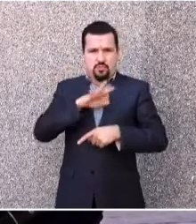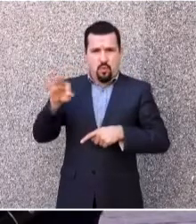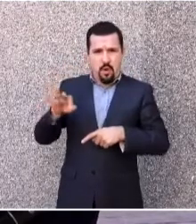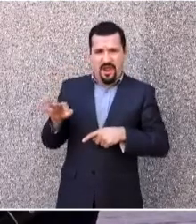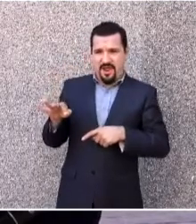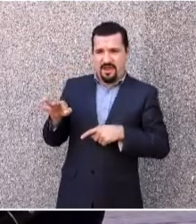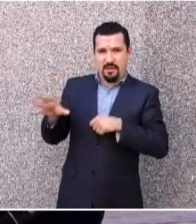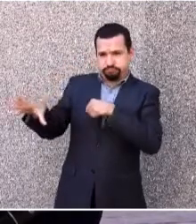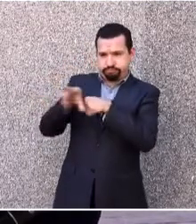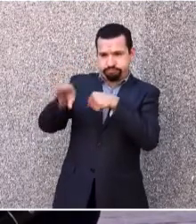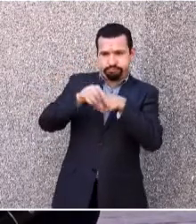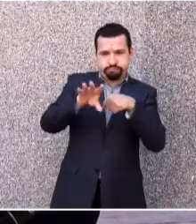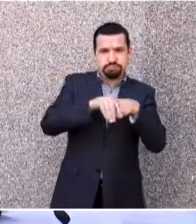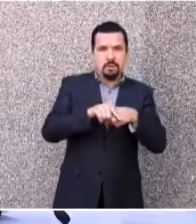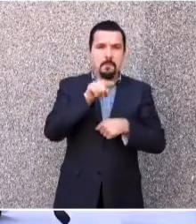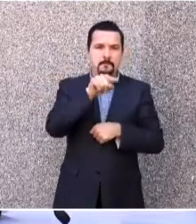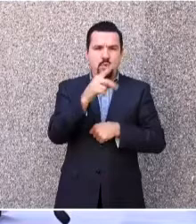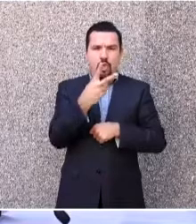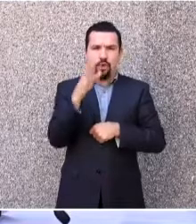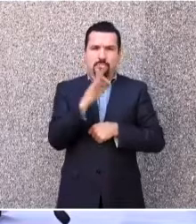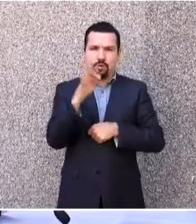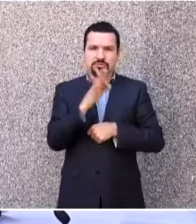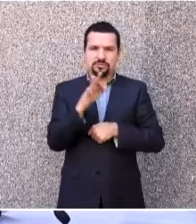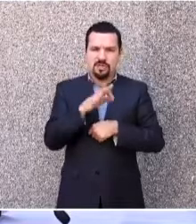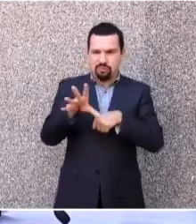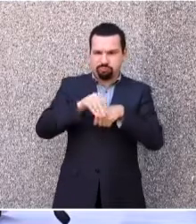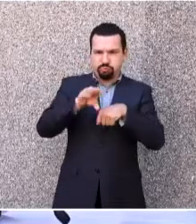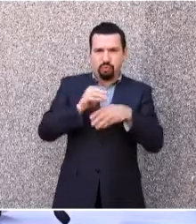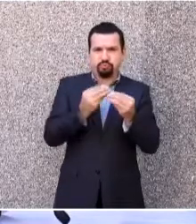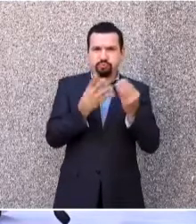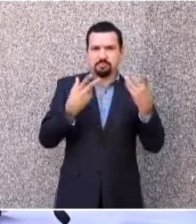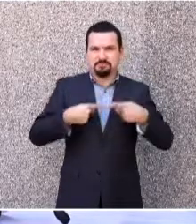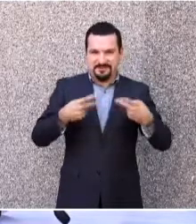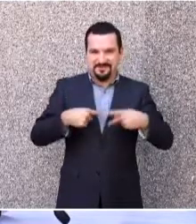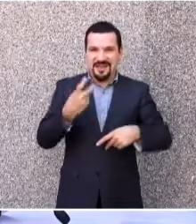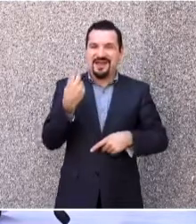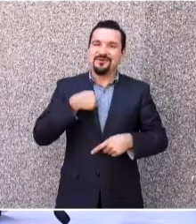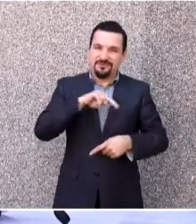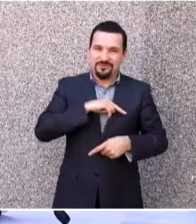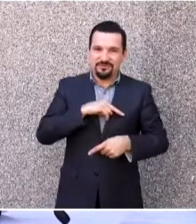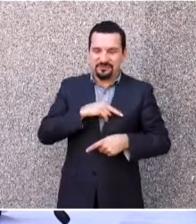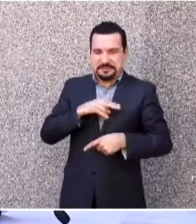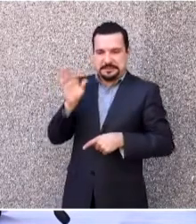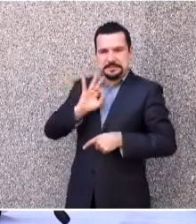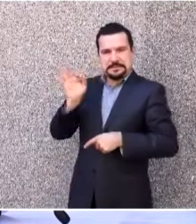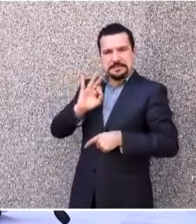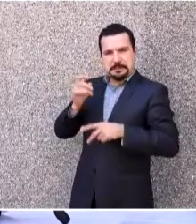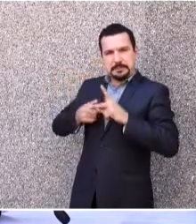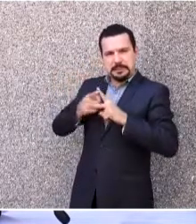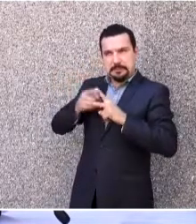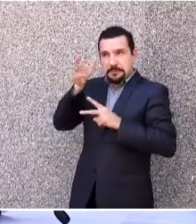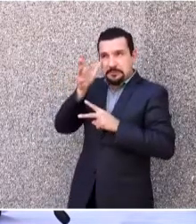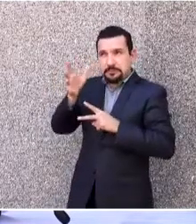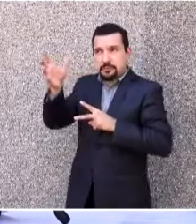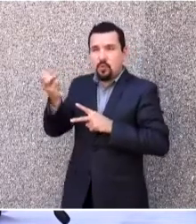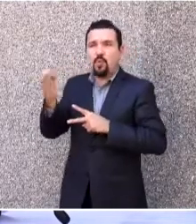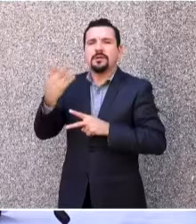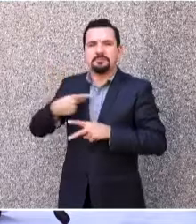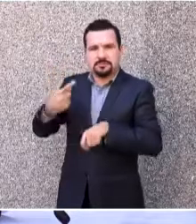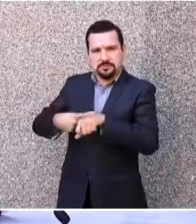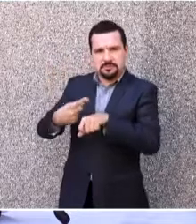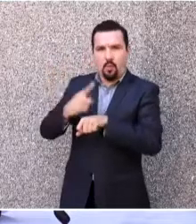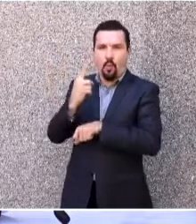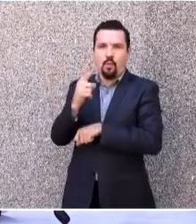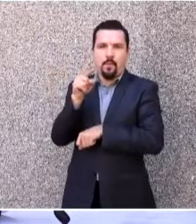de 1.2%, y estamos trabajando nosotros con escenarios hasta de 1%